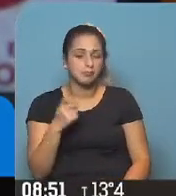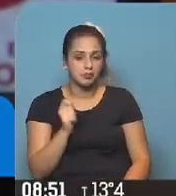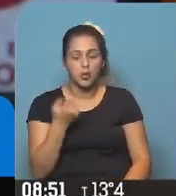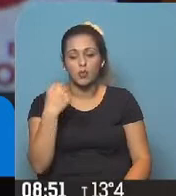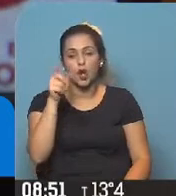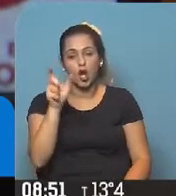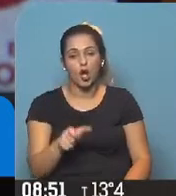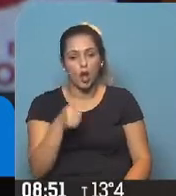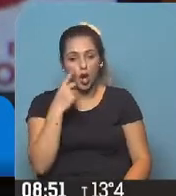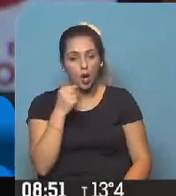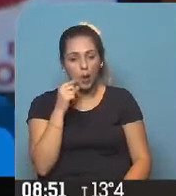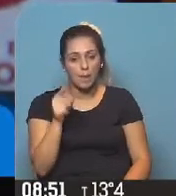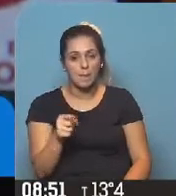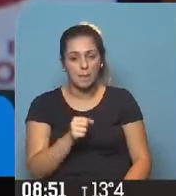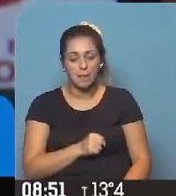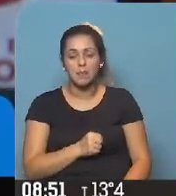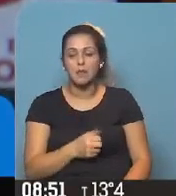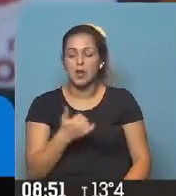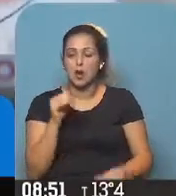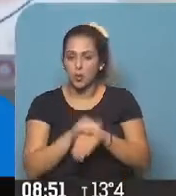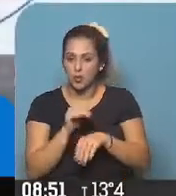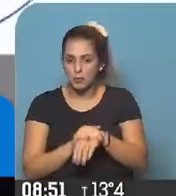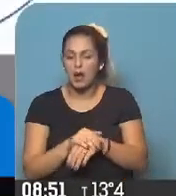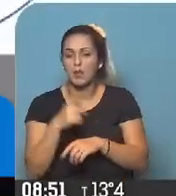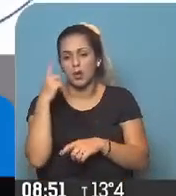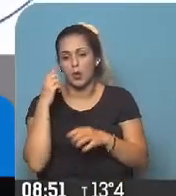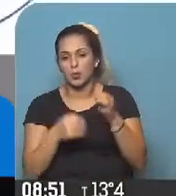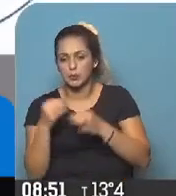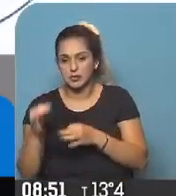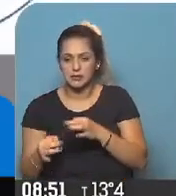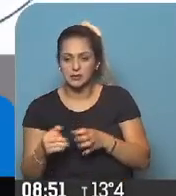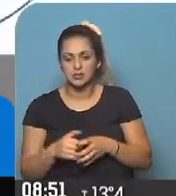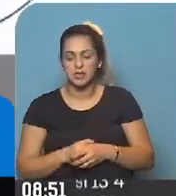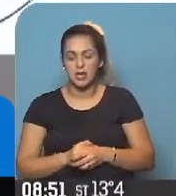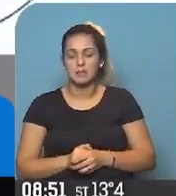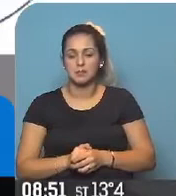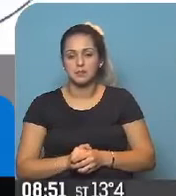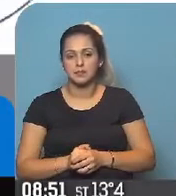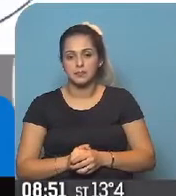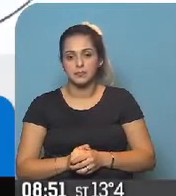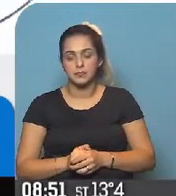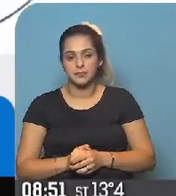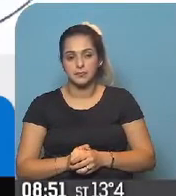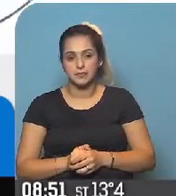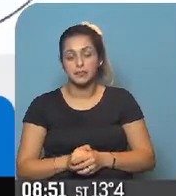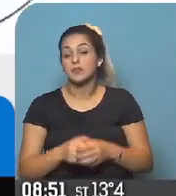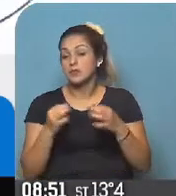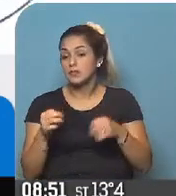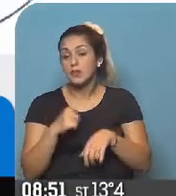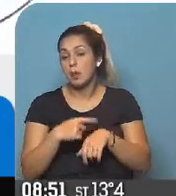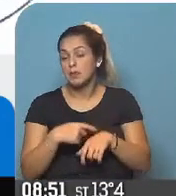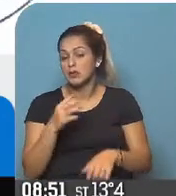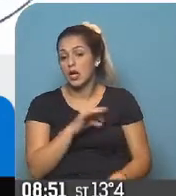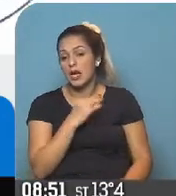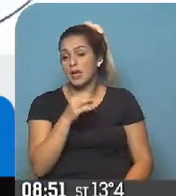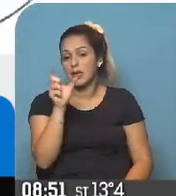un hombre que tuvo causas con la justicia, fue desertor de las fuerzas nacionales y en un momento de su vida